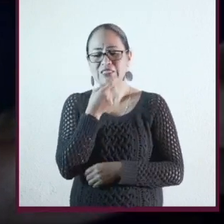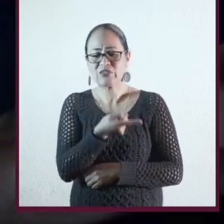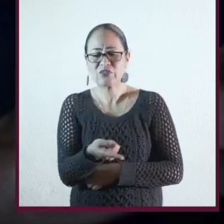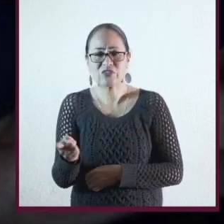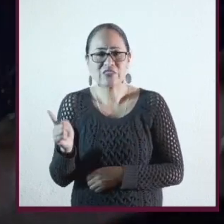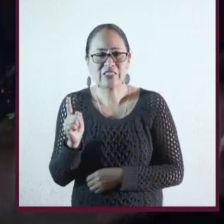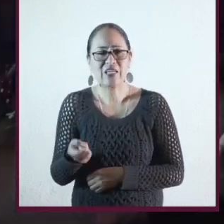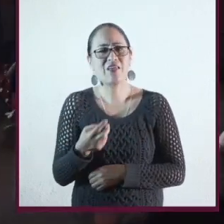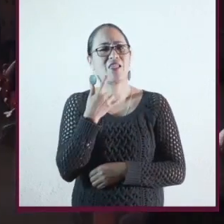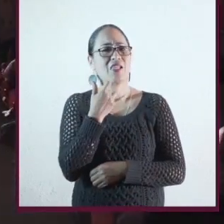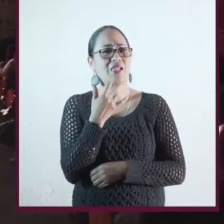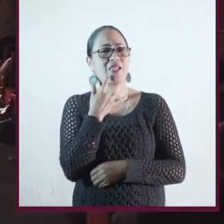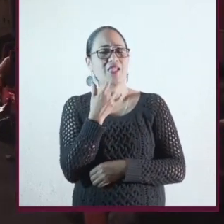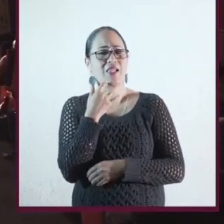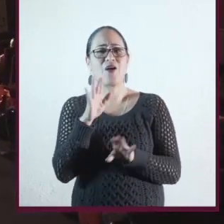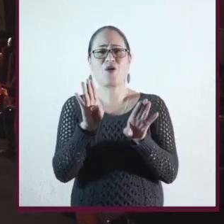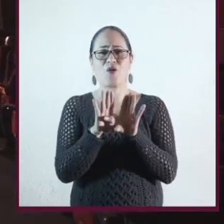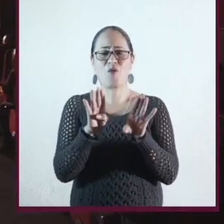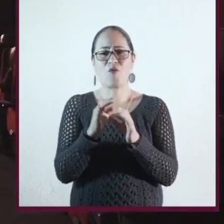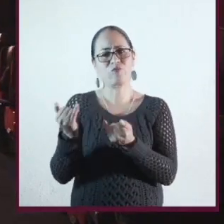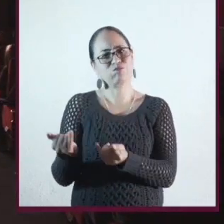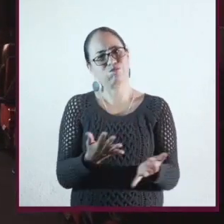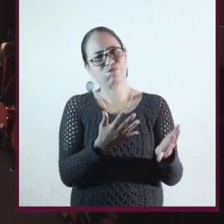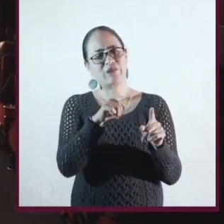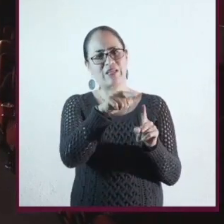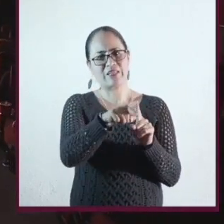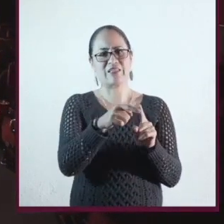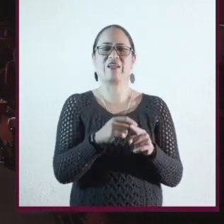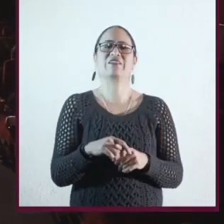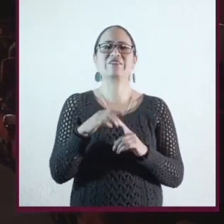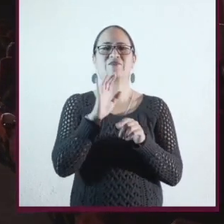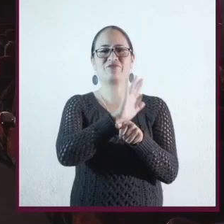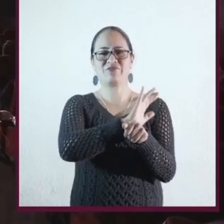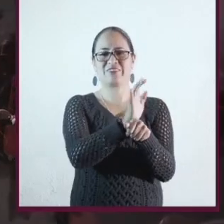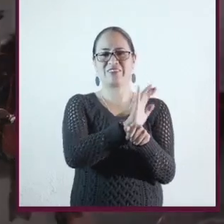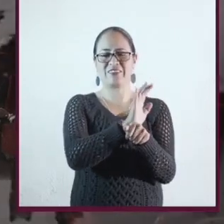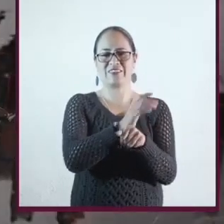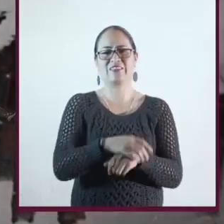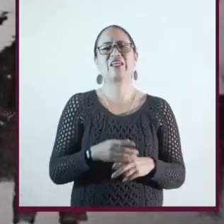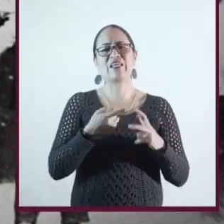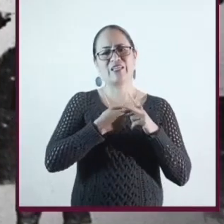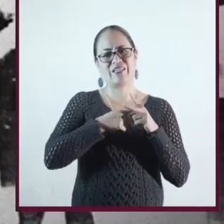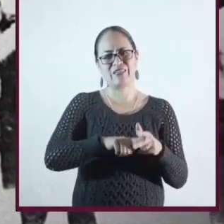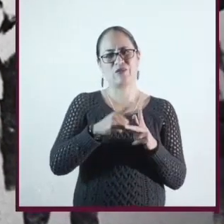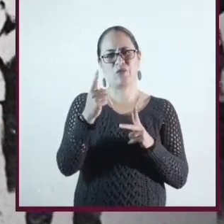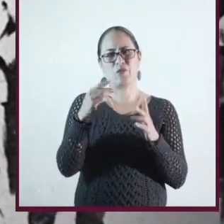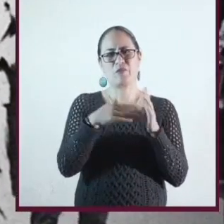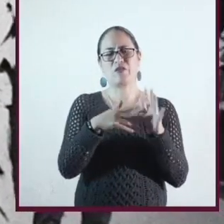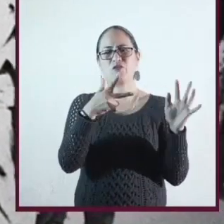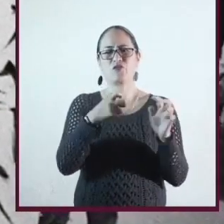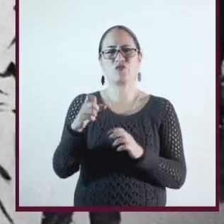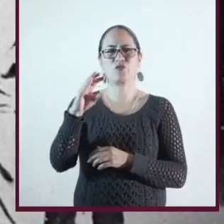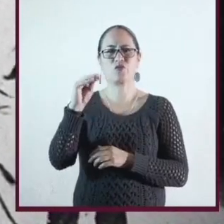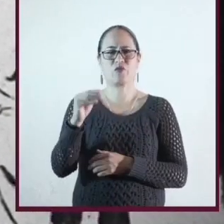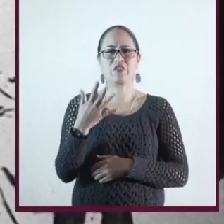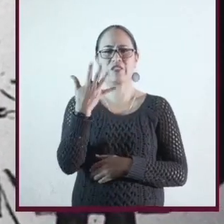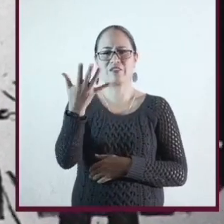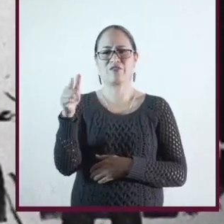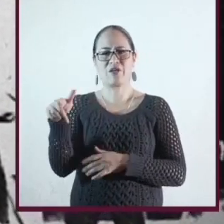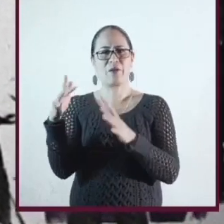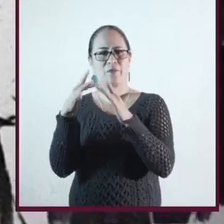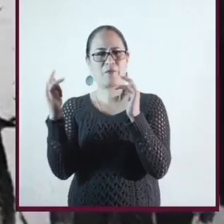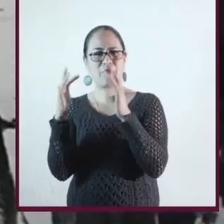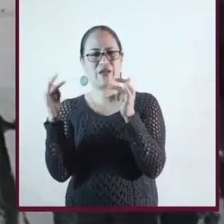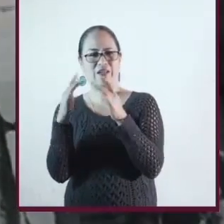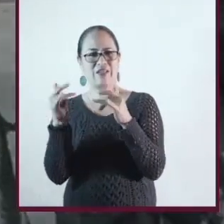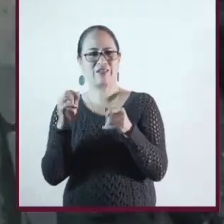familia? Llevándolos al cine. El cine como espectáculo comenzó en París en 1895 con la proyección de